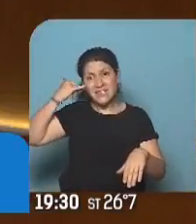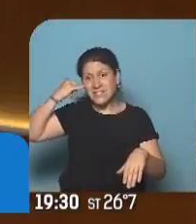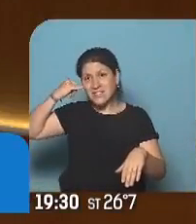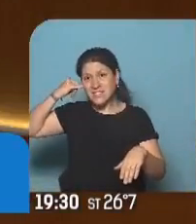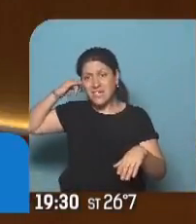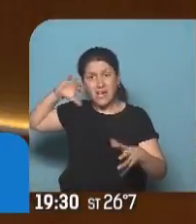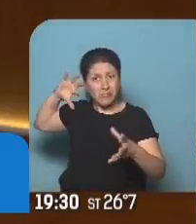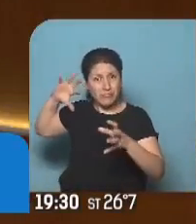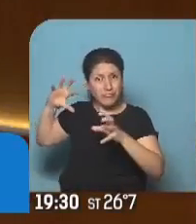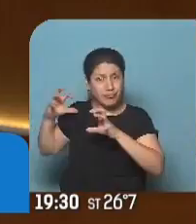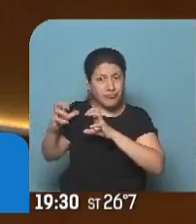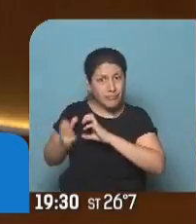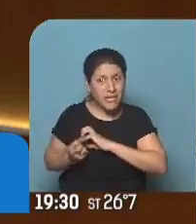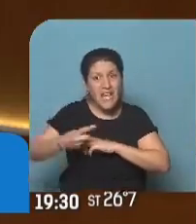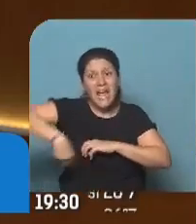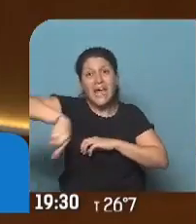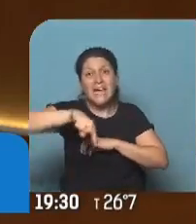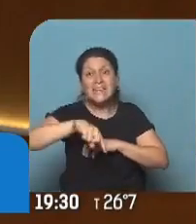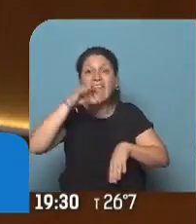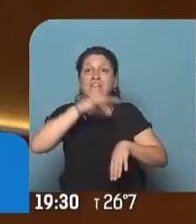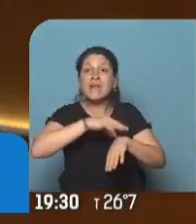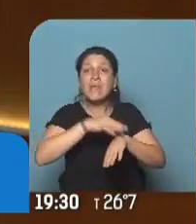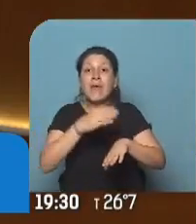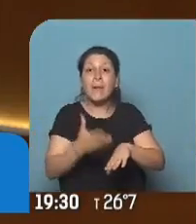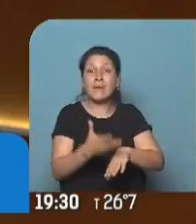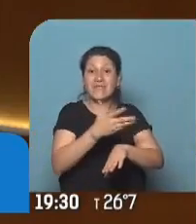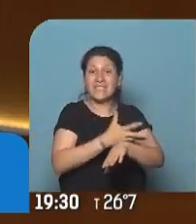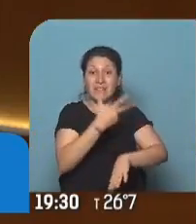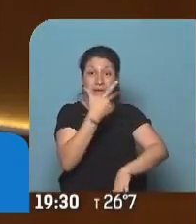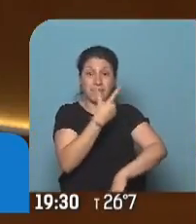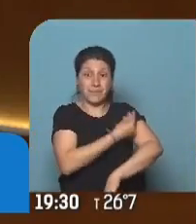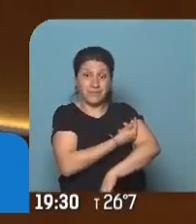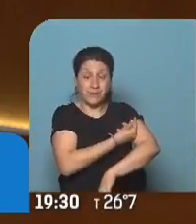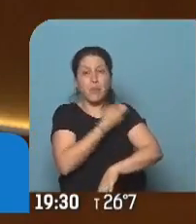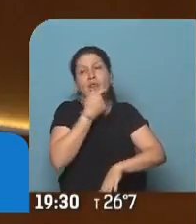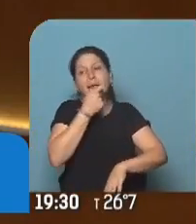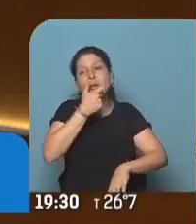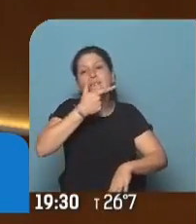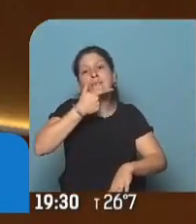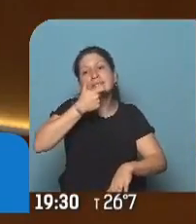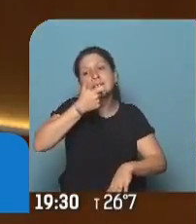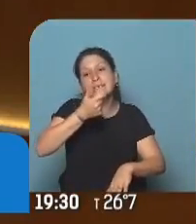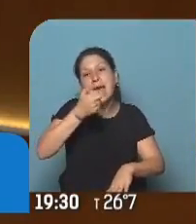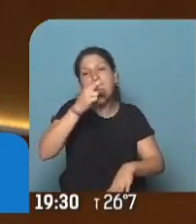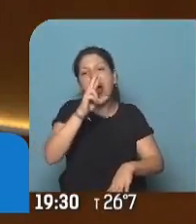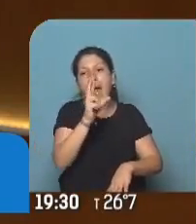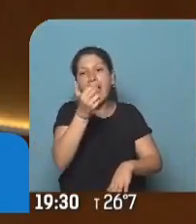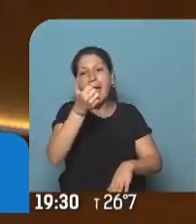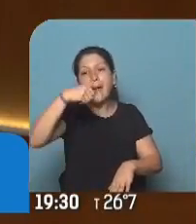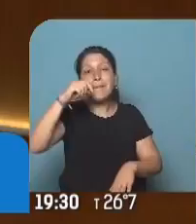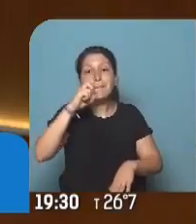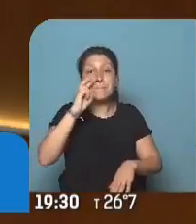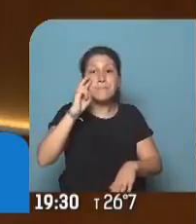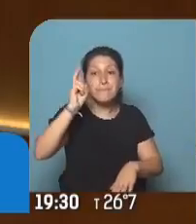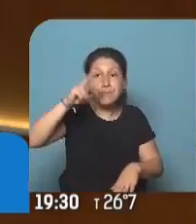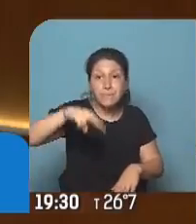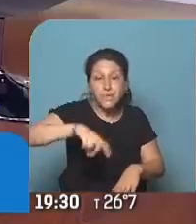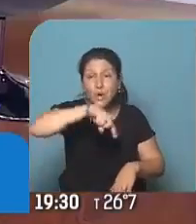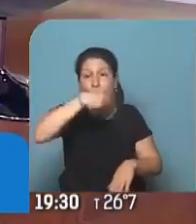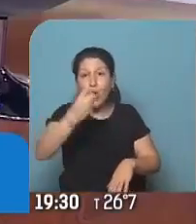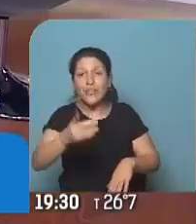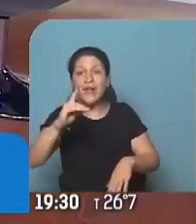que son prevenibles por vacunación, como sarampión o difteria. Hay brotes altísimos de casos de malaria